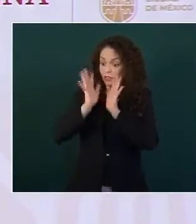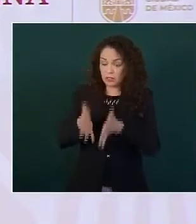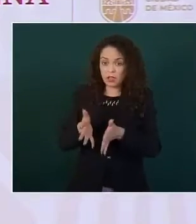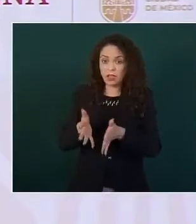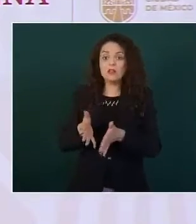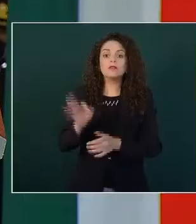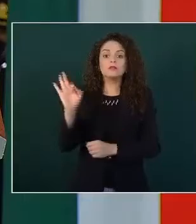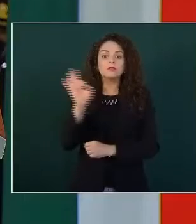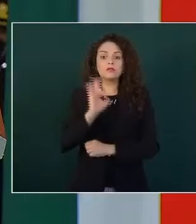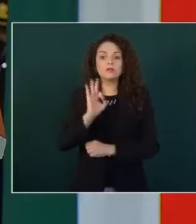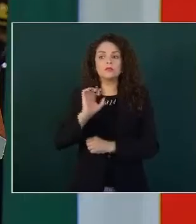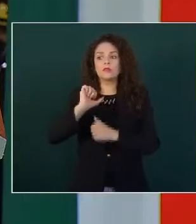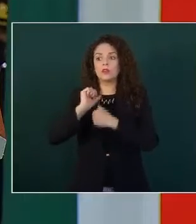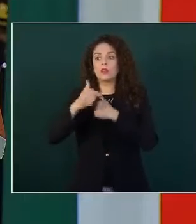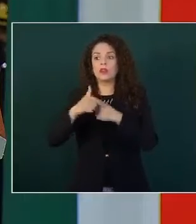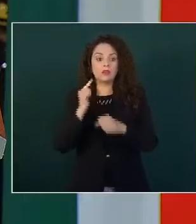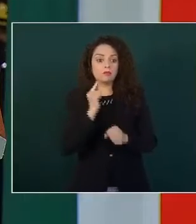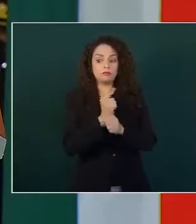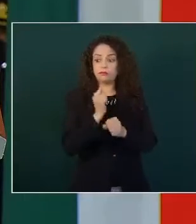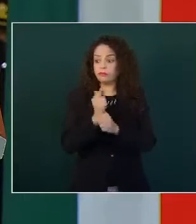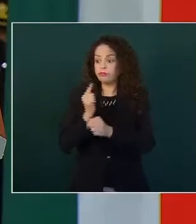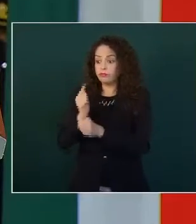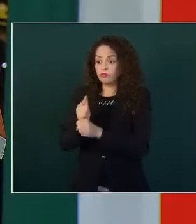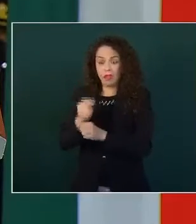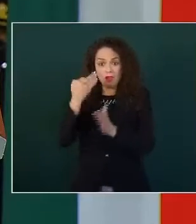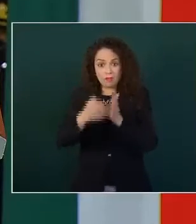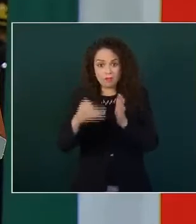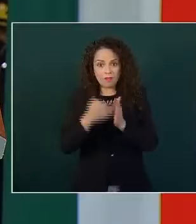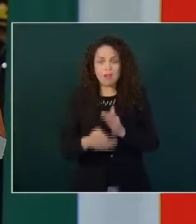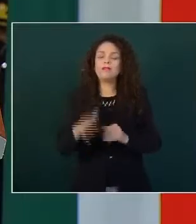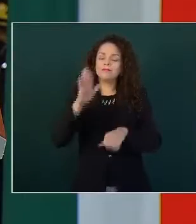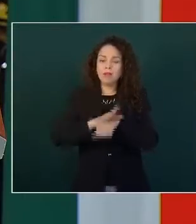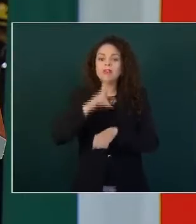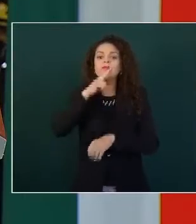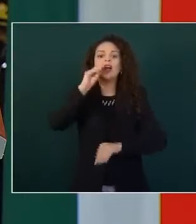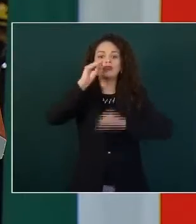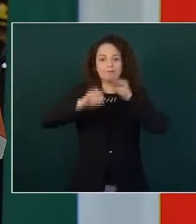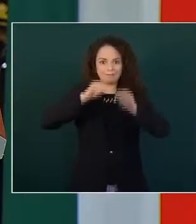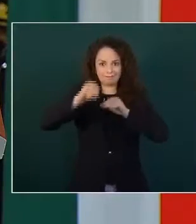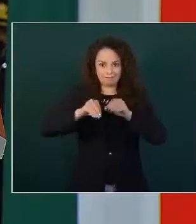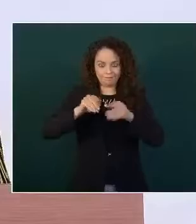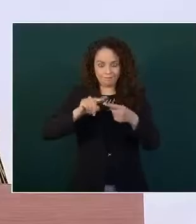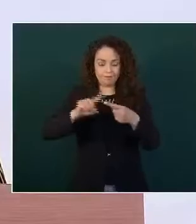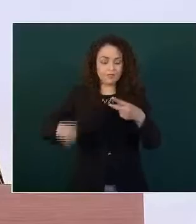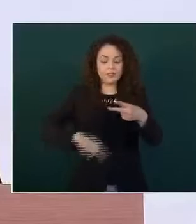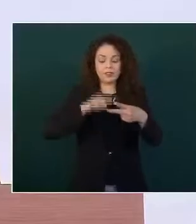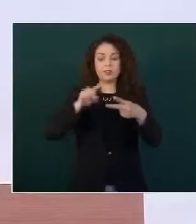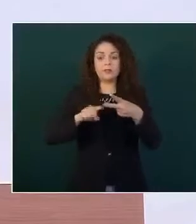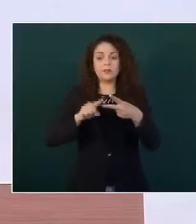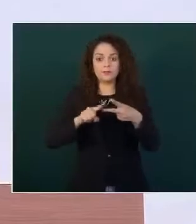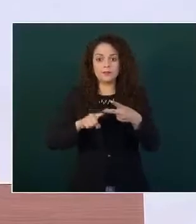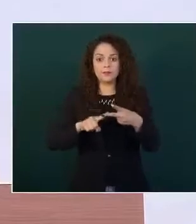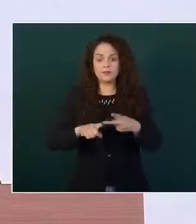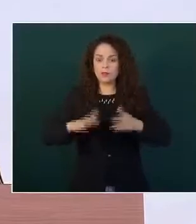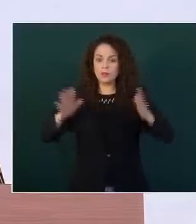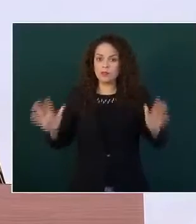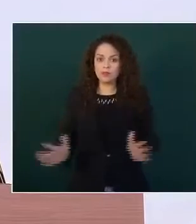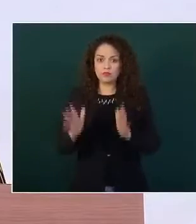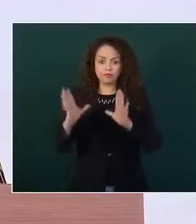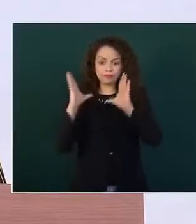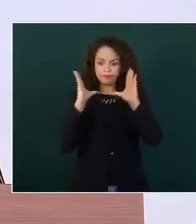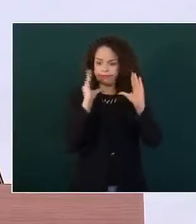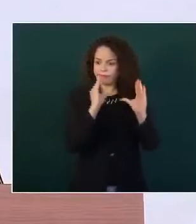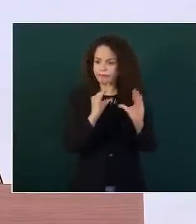identificar aspectos en los que podamos mejorar. Segundo, el impulso de un adiestramiento